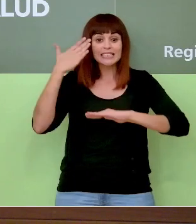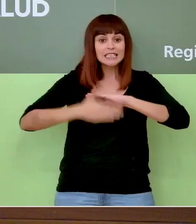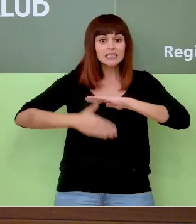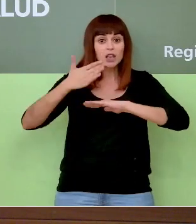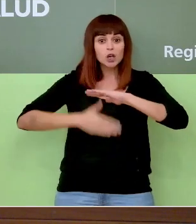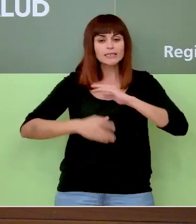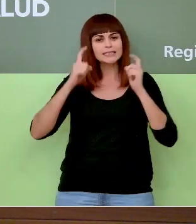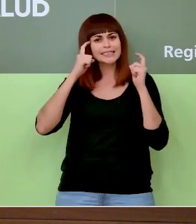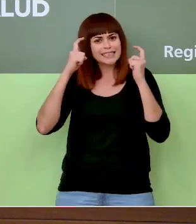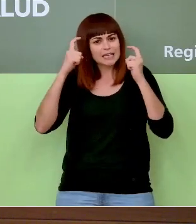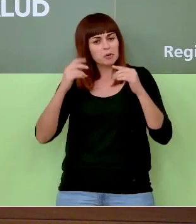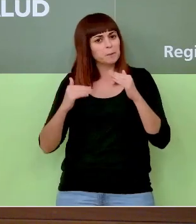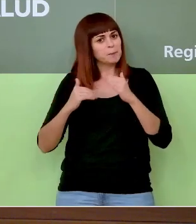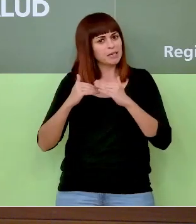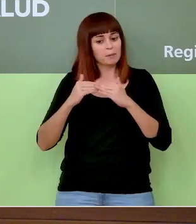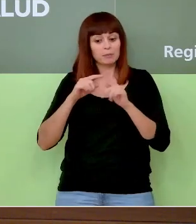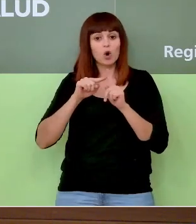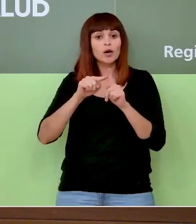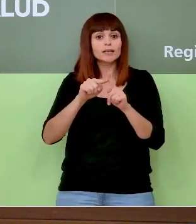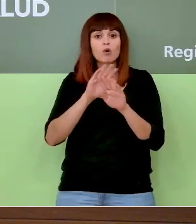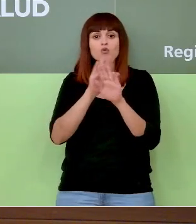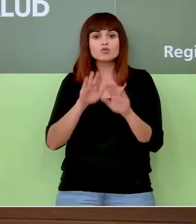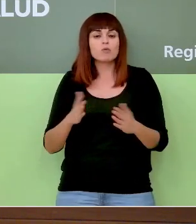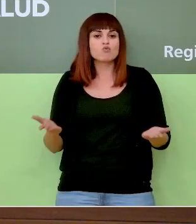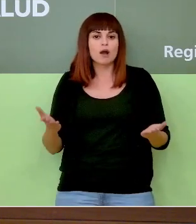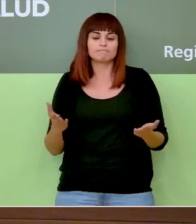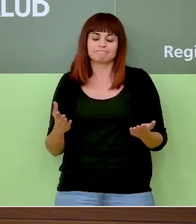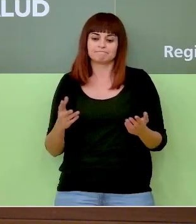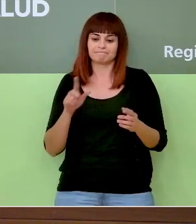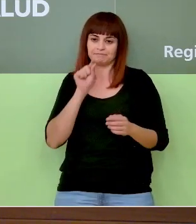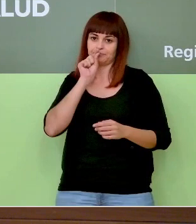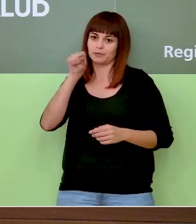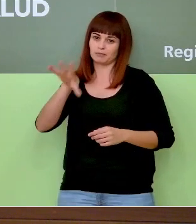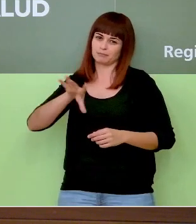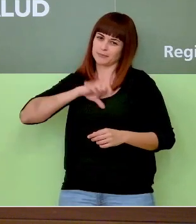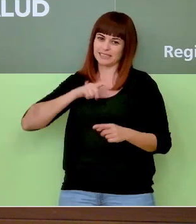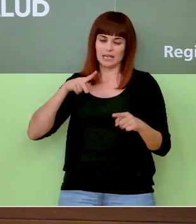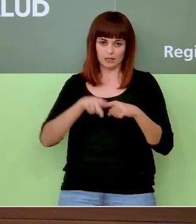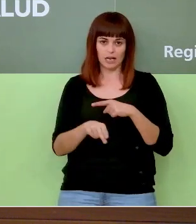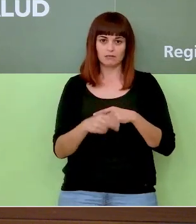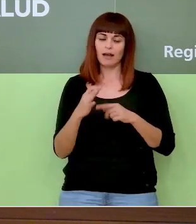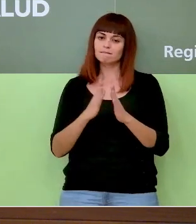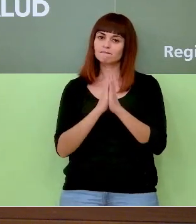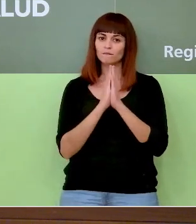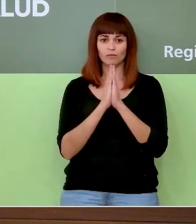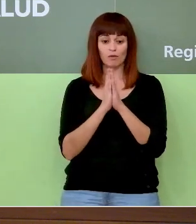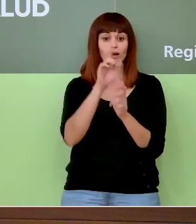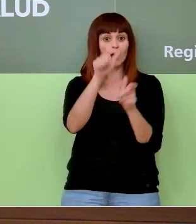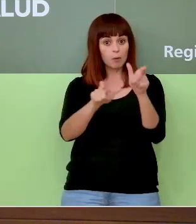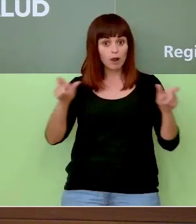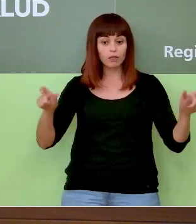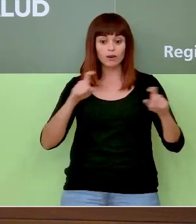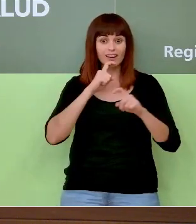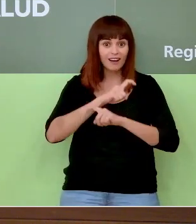menos posible y siempre con el objetivo último de evitar contagios. Y eso hay que transmitírselo, por favor. La población tiene que